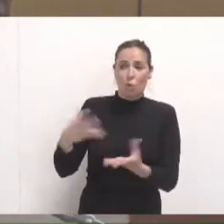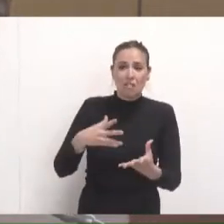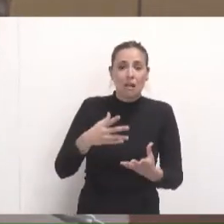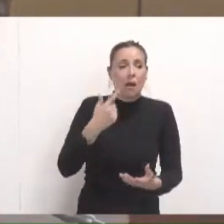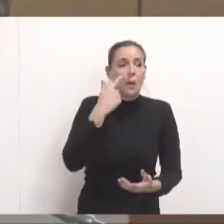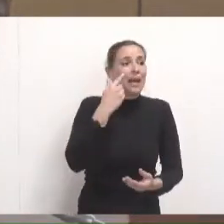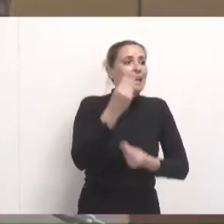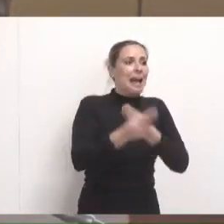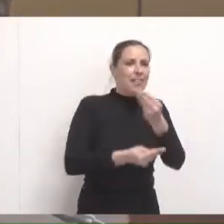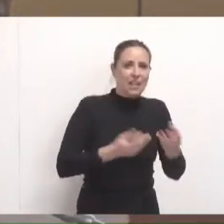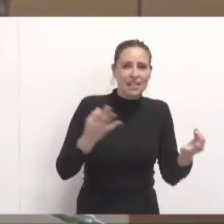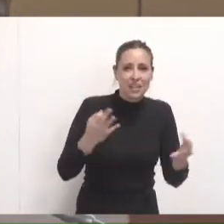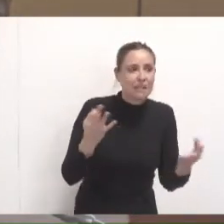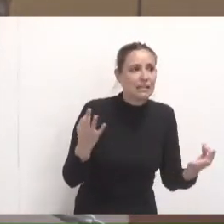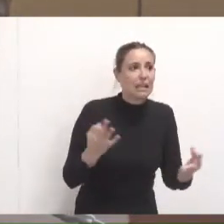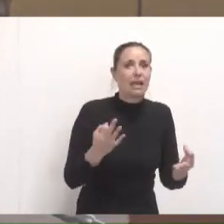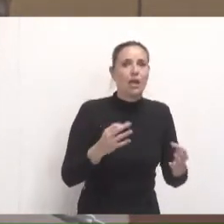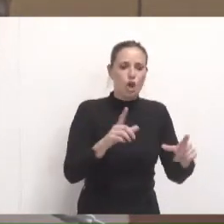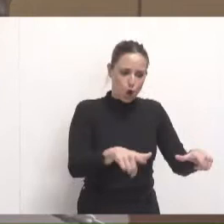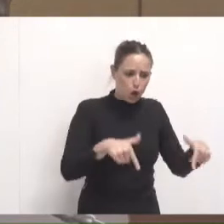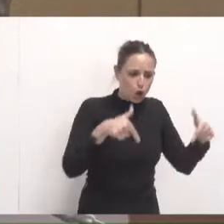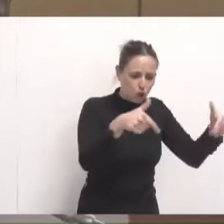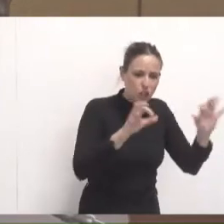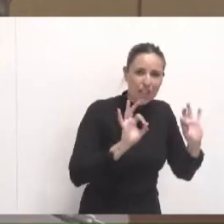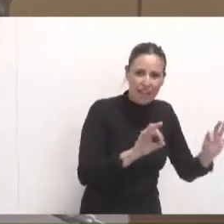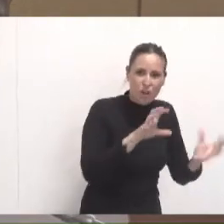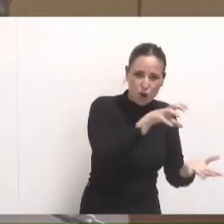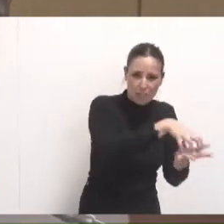que hacer pues con esos contenedores para poder